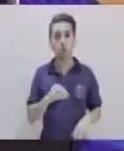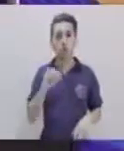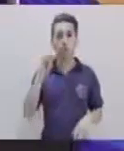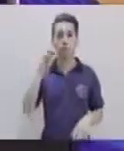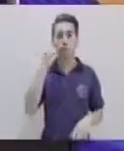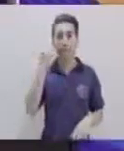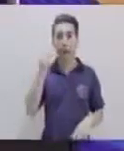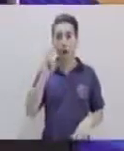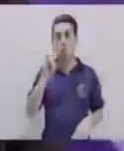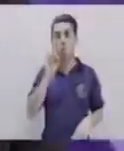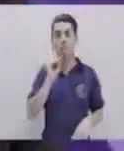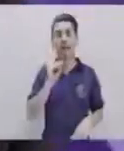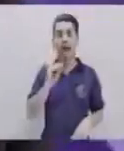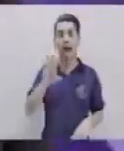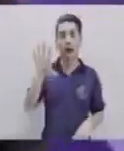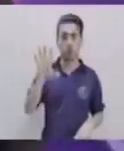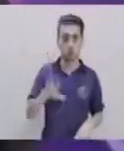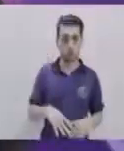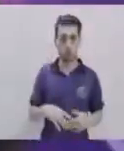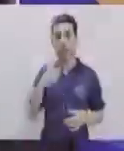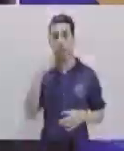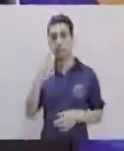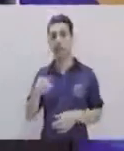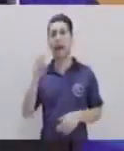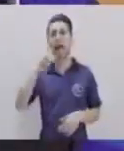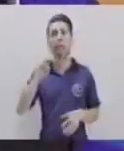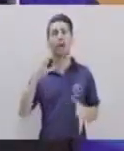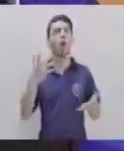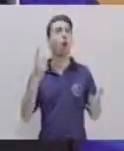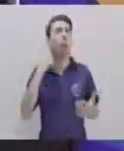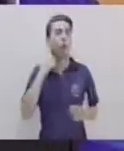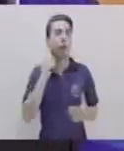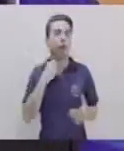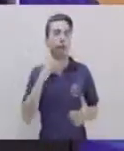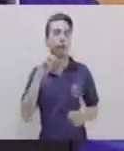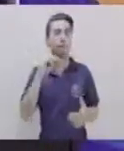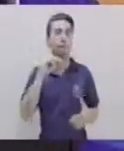¡Miau! ¿Qué sonido tiene la letra M?